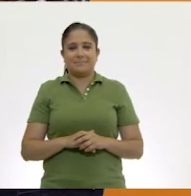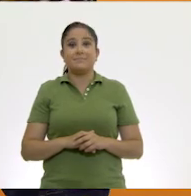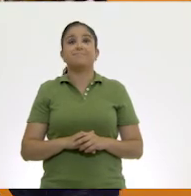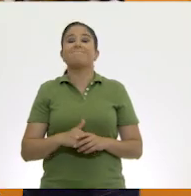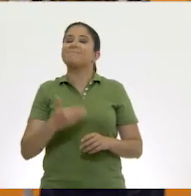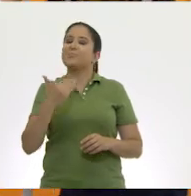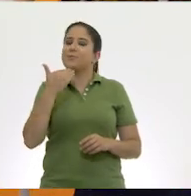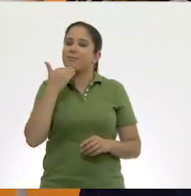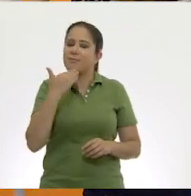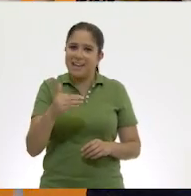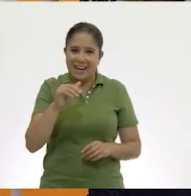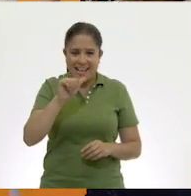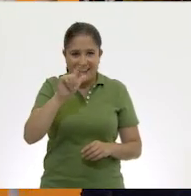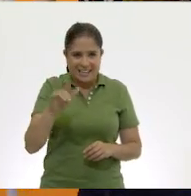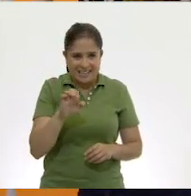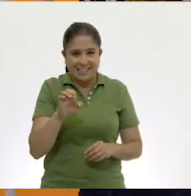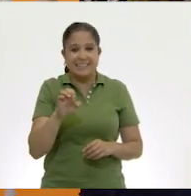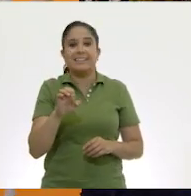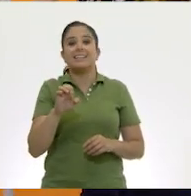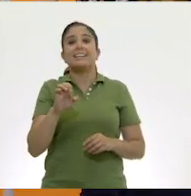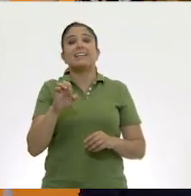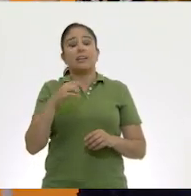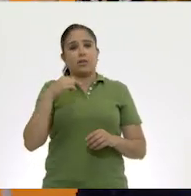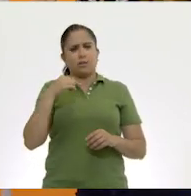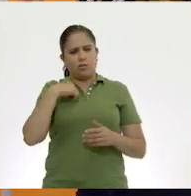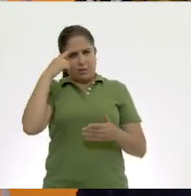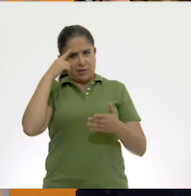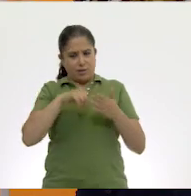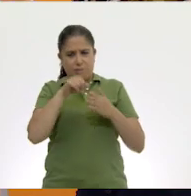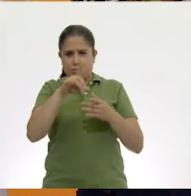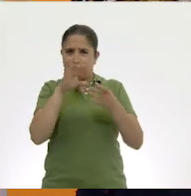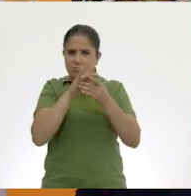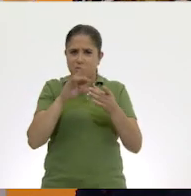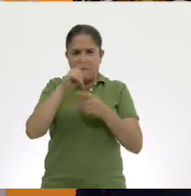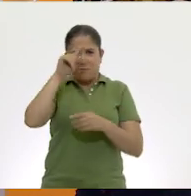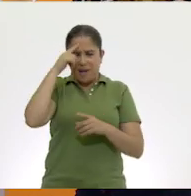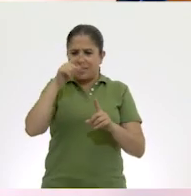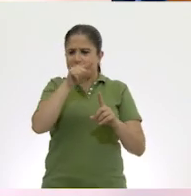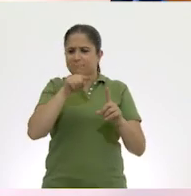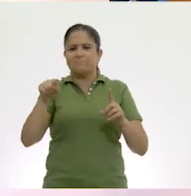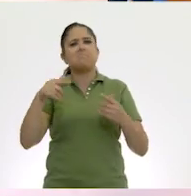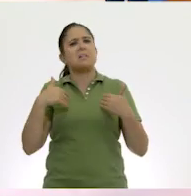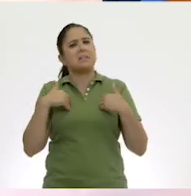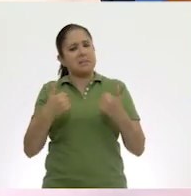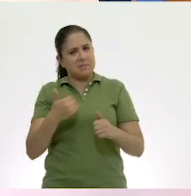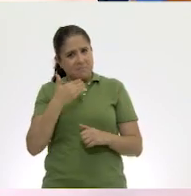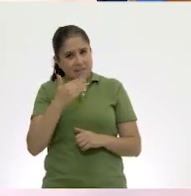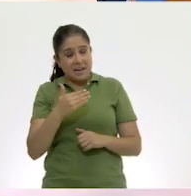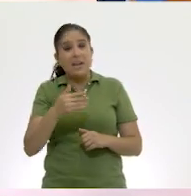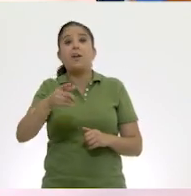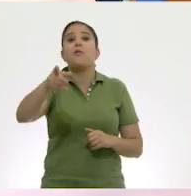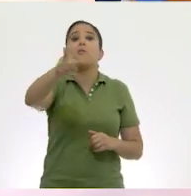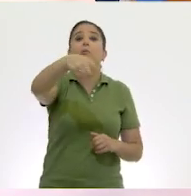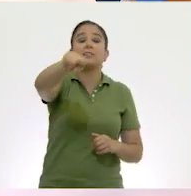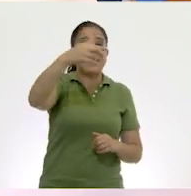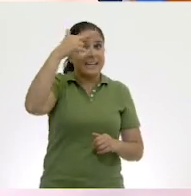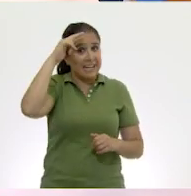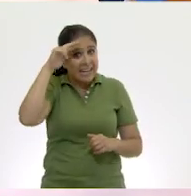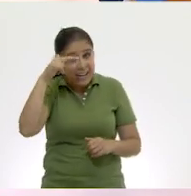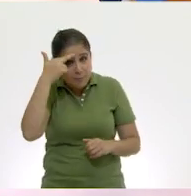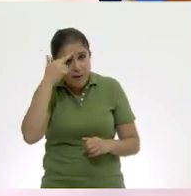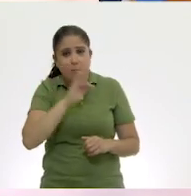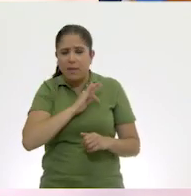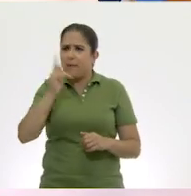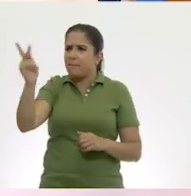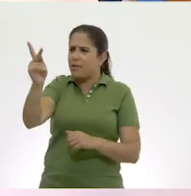muy bien a leer pues yo creo que tus referencias son fáciles de comprender las de ustedes recuerden que también pueden